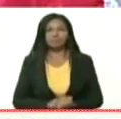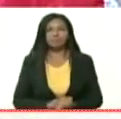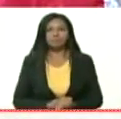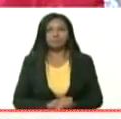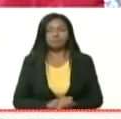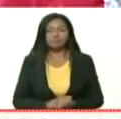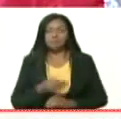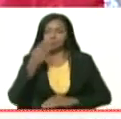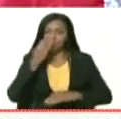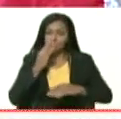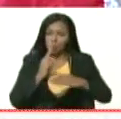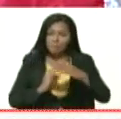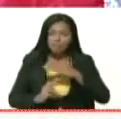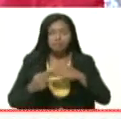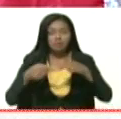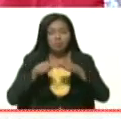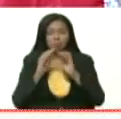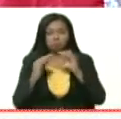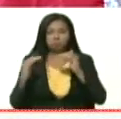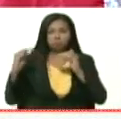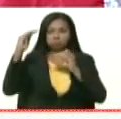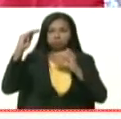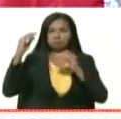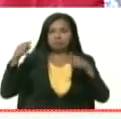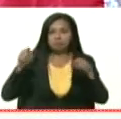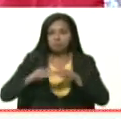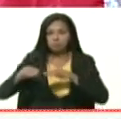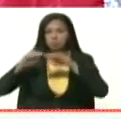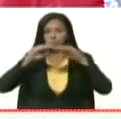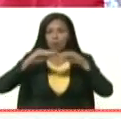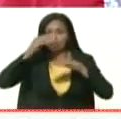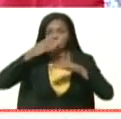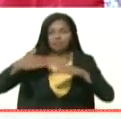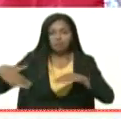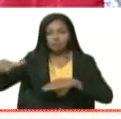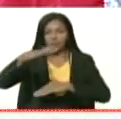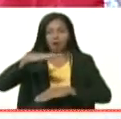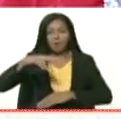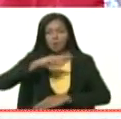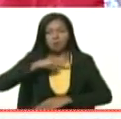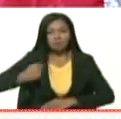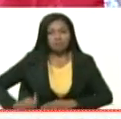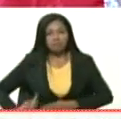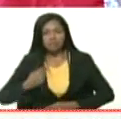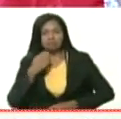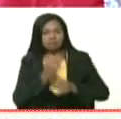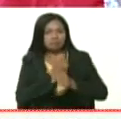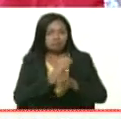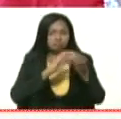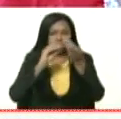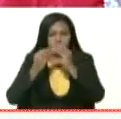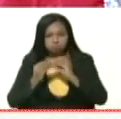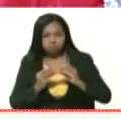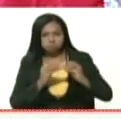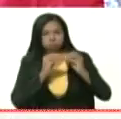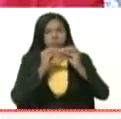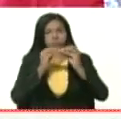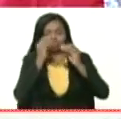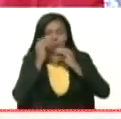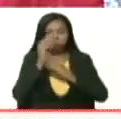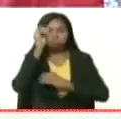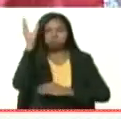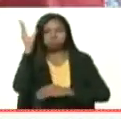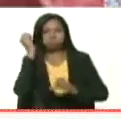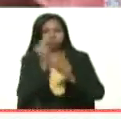de la humildad y la grandeza a la vez del pueblo chino, de la laboriosidad y de la capacidad